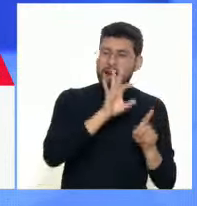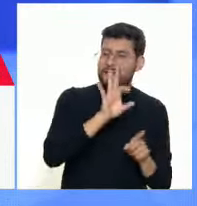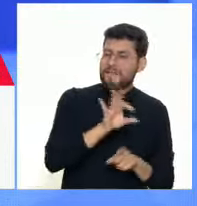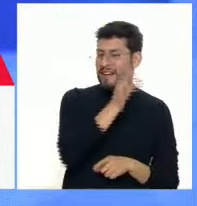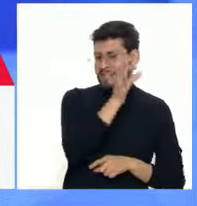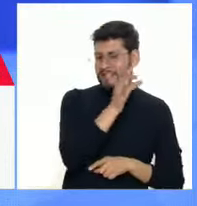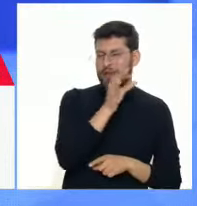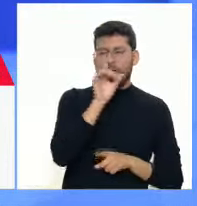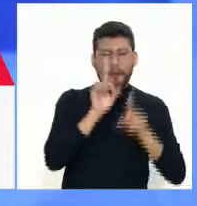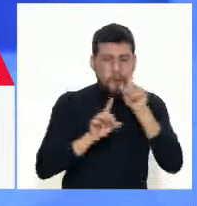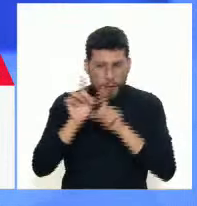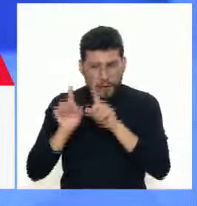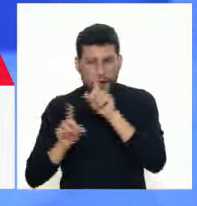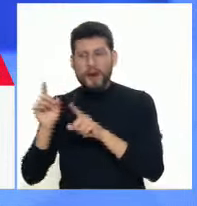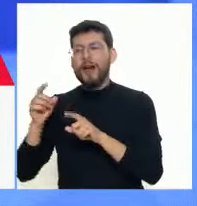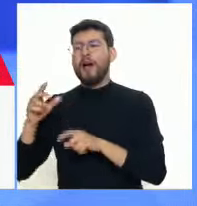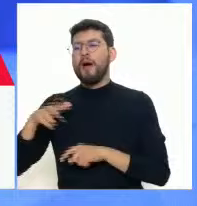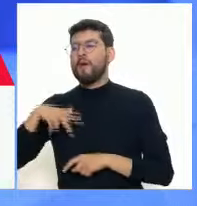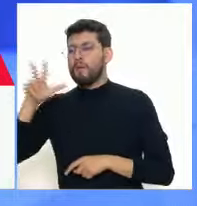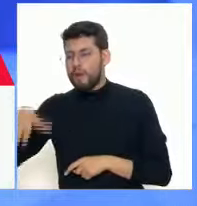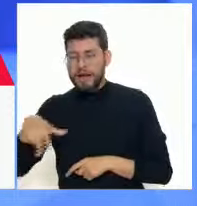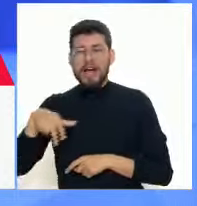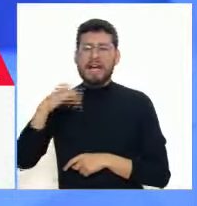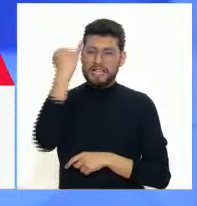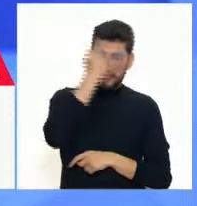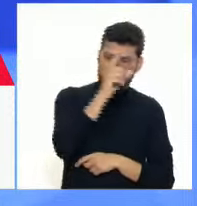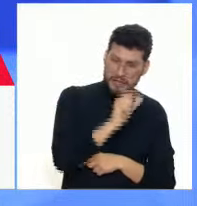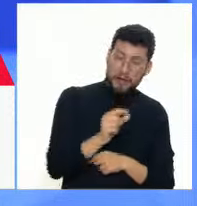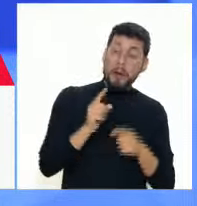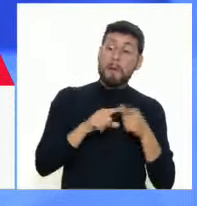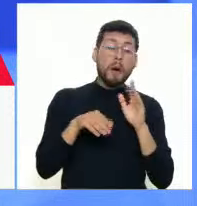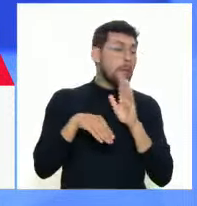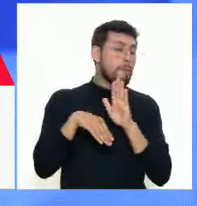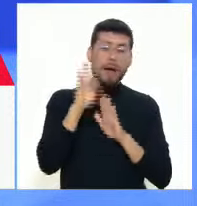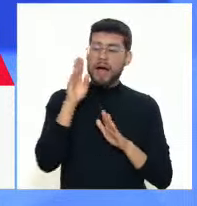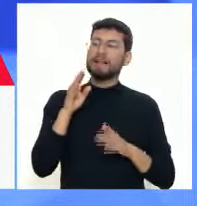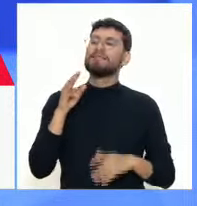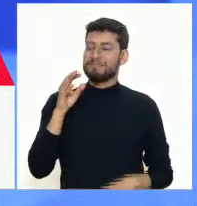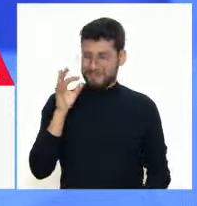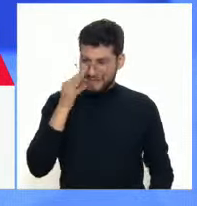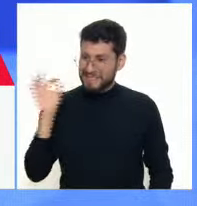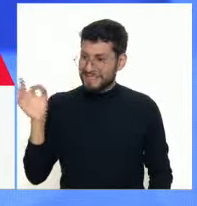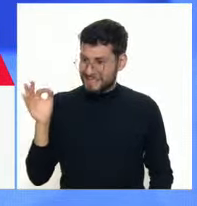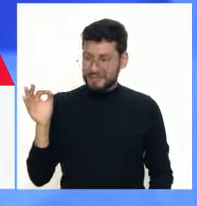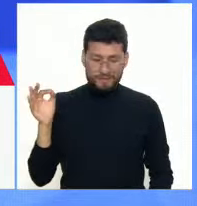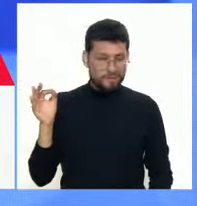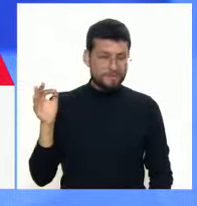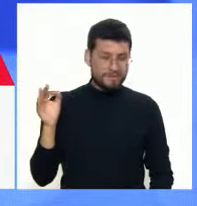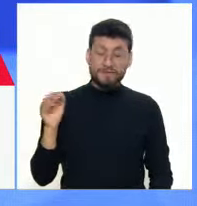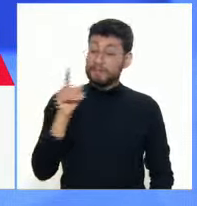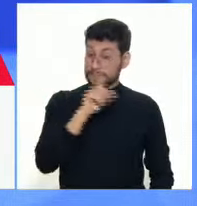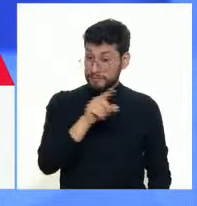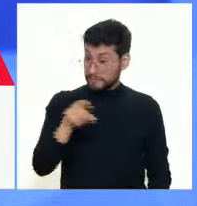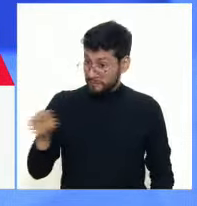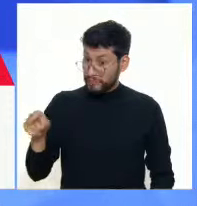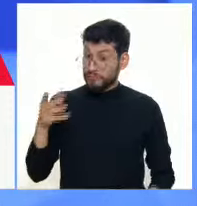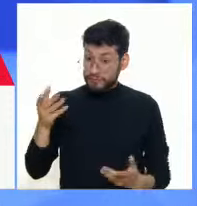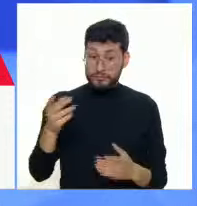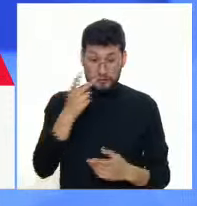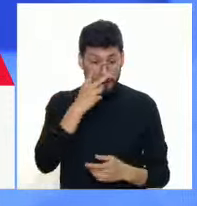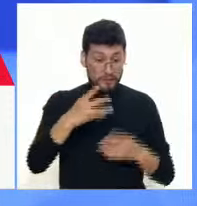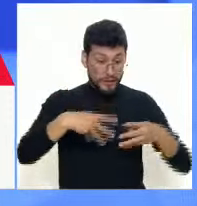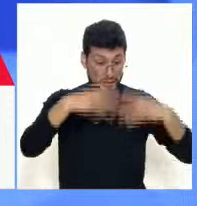francés, uno que otro el portugués, el italiano, pero más es el inglés. Ustedes cuando entran